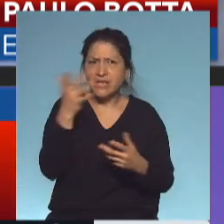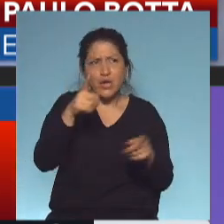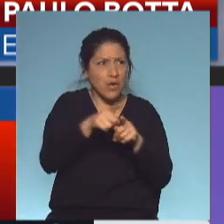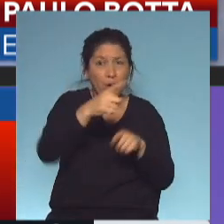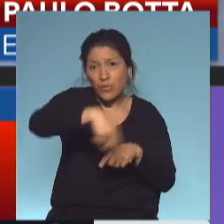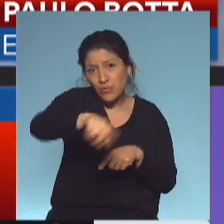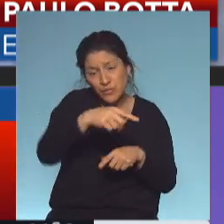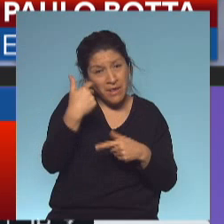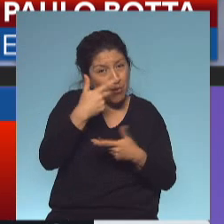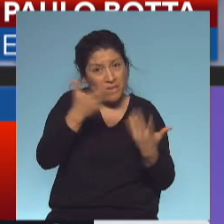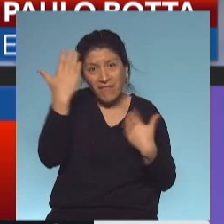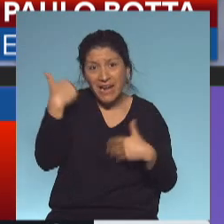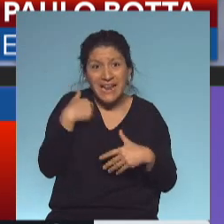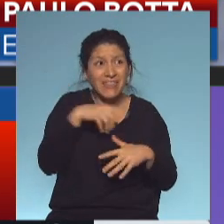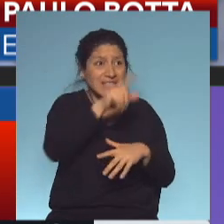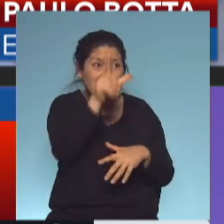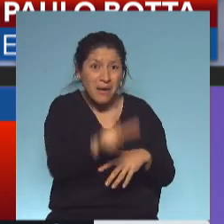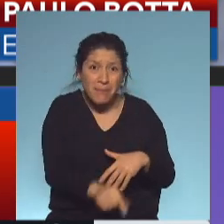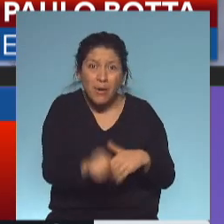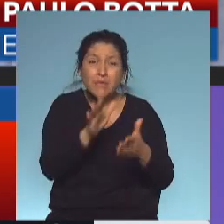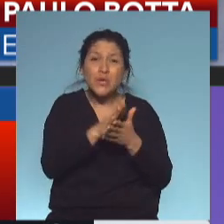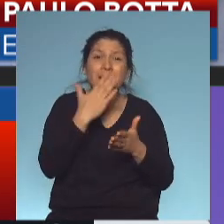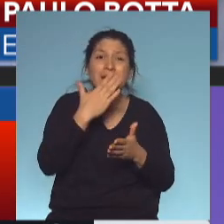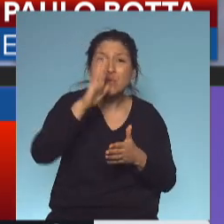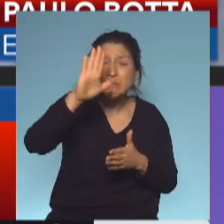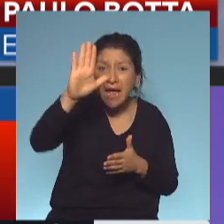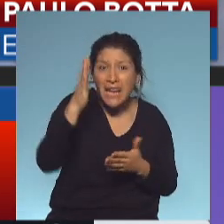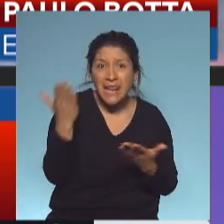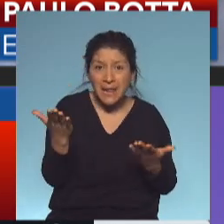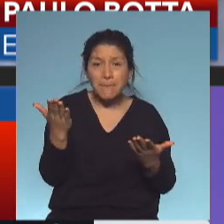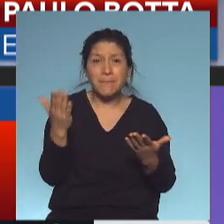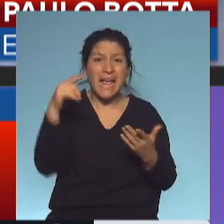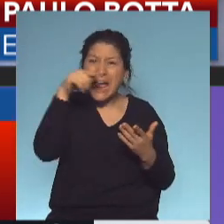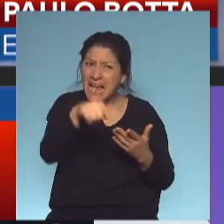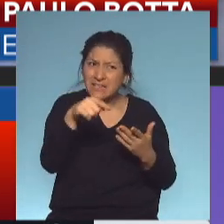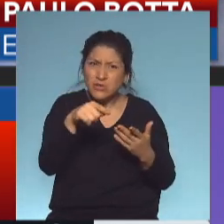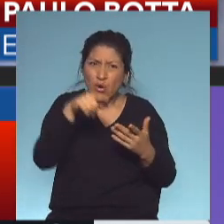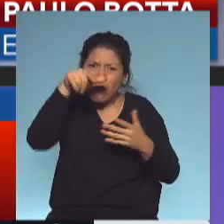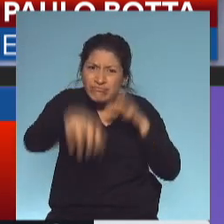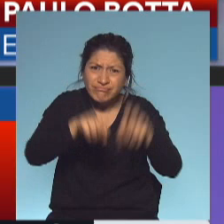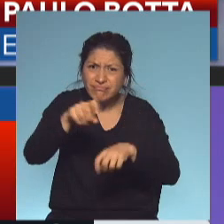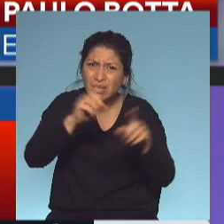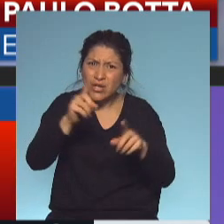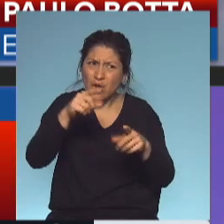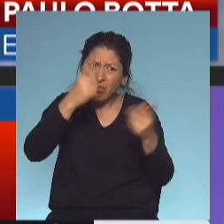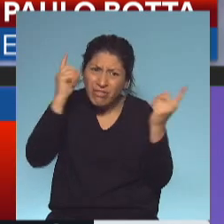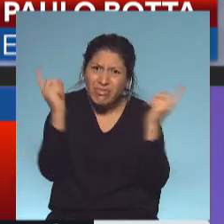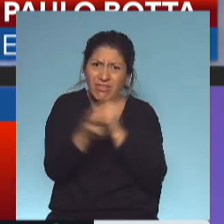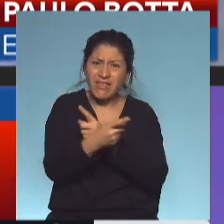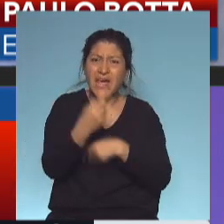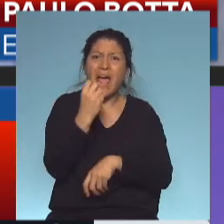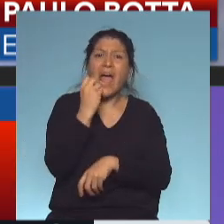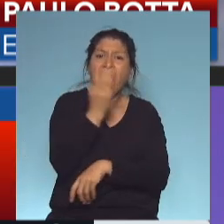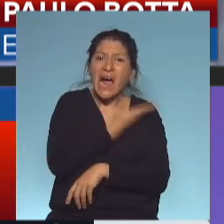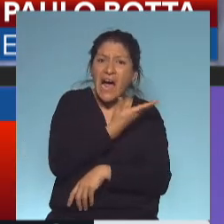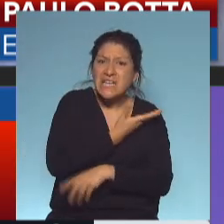mostraban en el mapa recién, en la zona de Jerusalén Oriental, cuando eso no es lo que están haciendo, o es discursivamente lo que va a decir Gaza, no es lo que